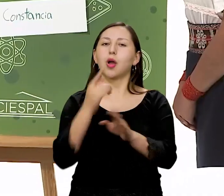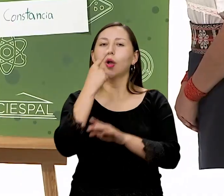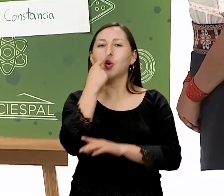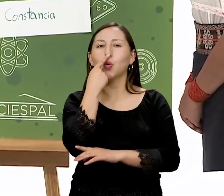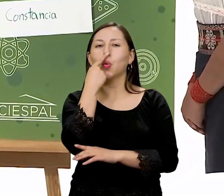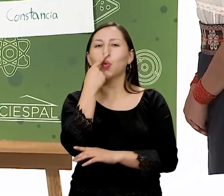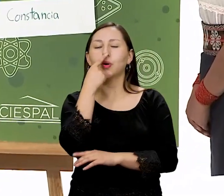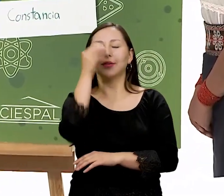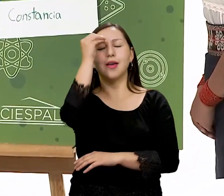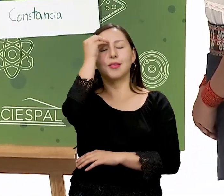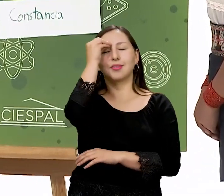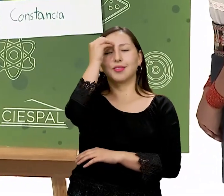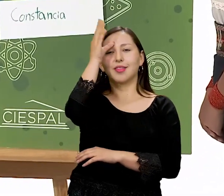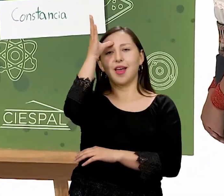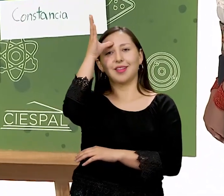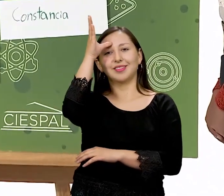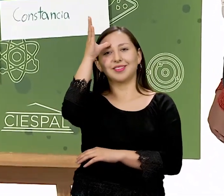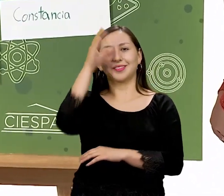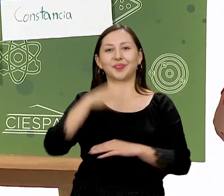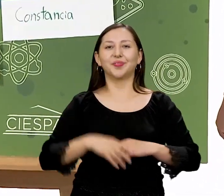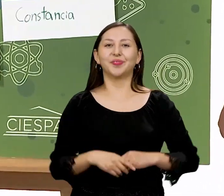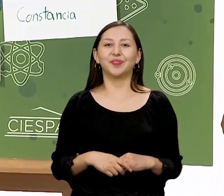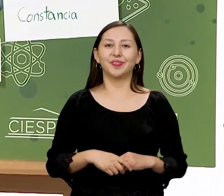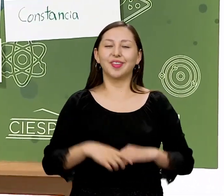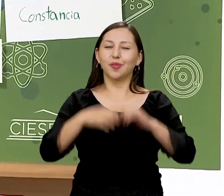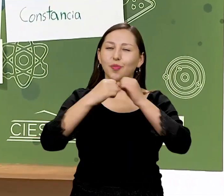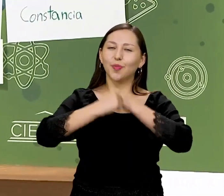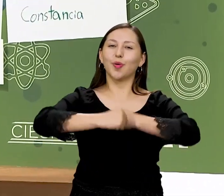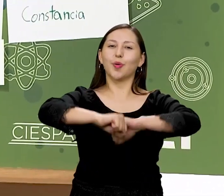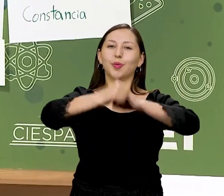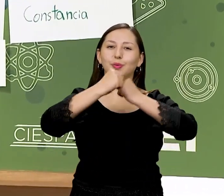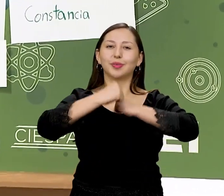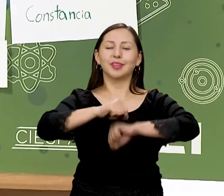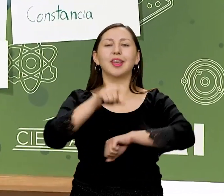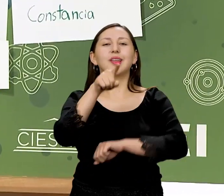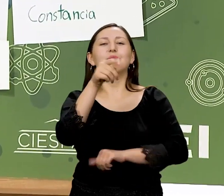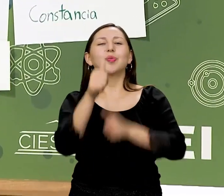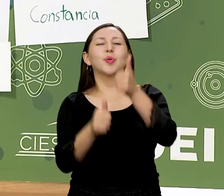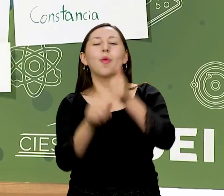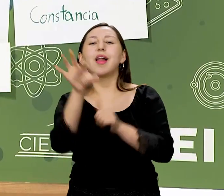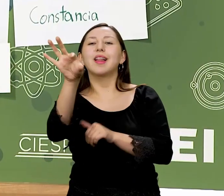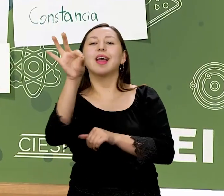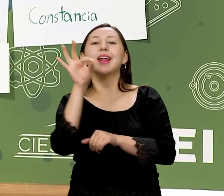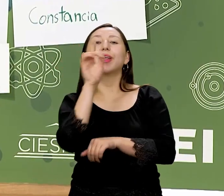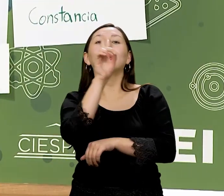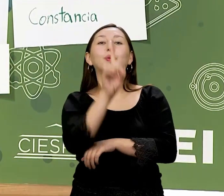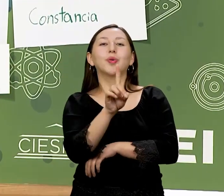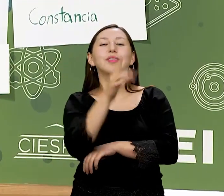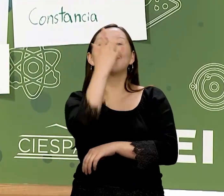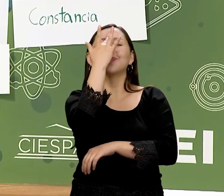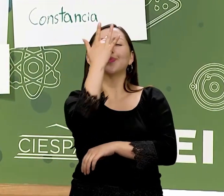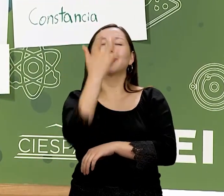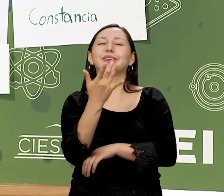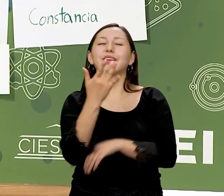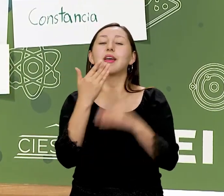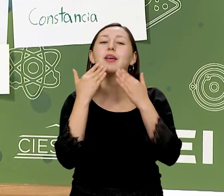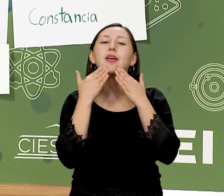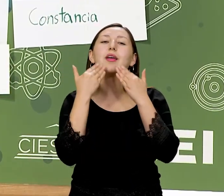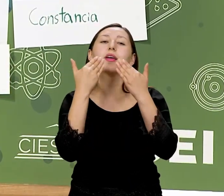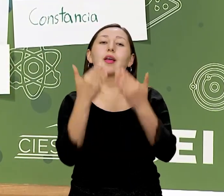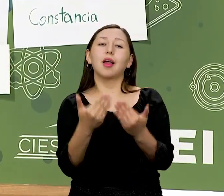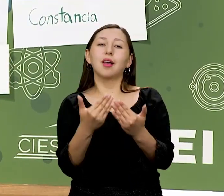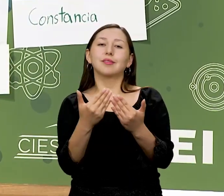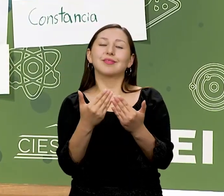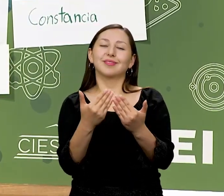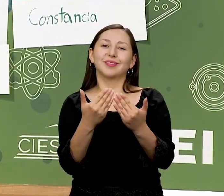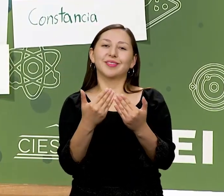curiosidad, motivación, inteligencia y, por supuesto, la constancia. ¿Con qué palabra te quedas? ¿Por qué? Y de una vez,